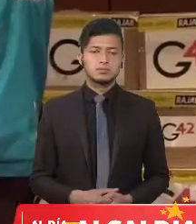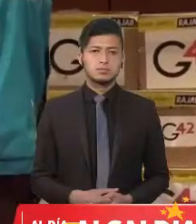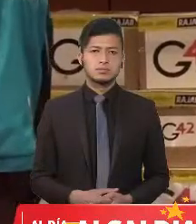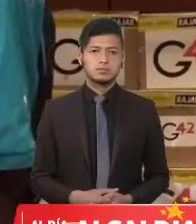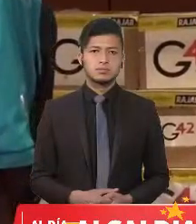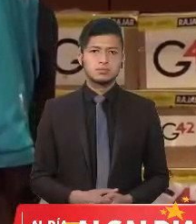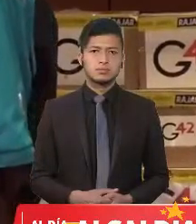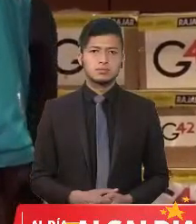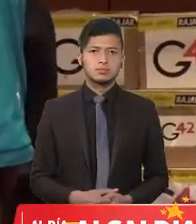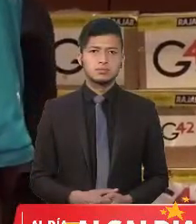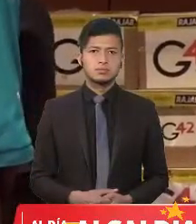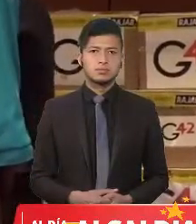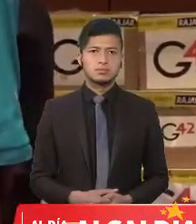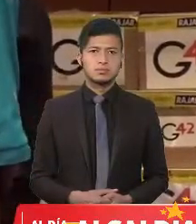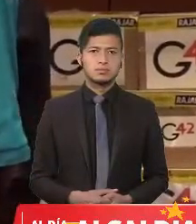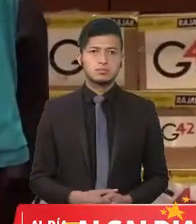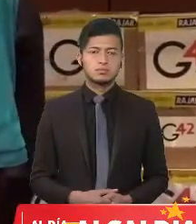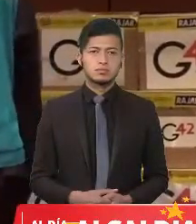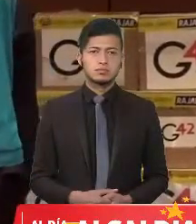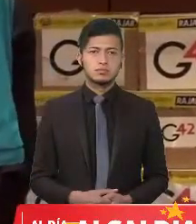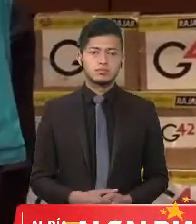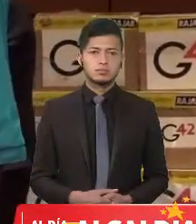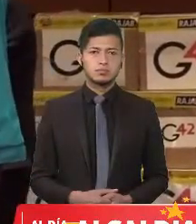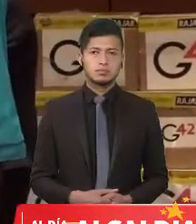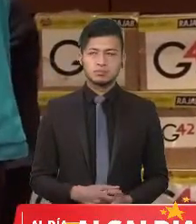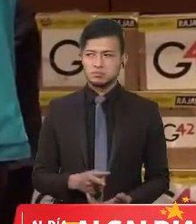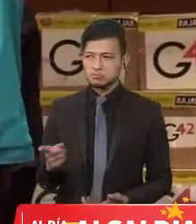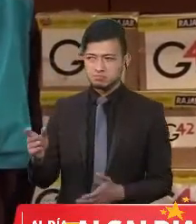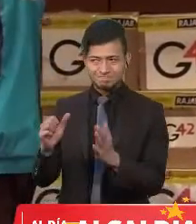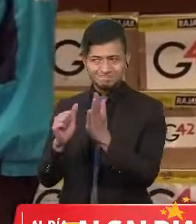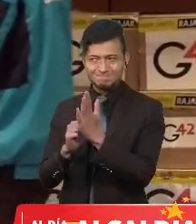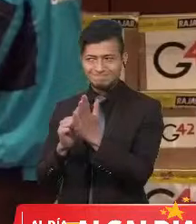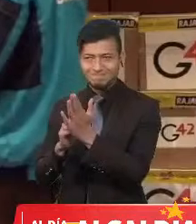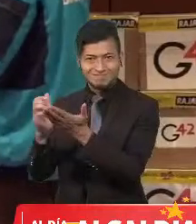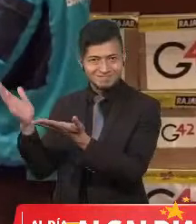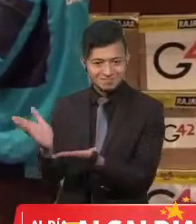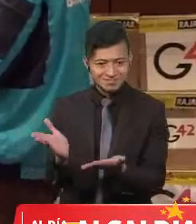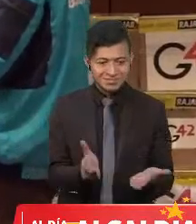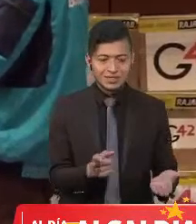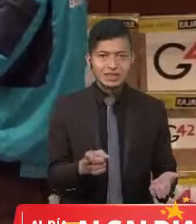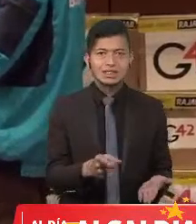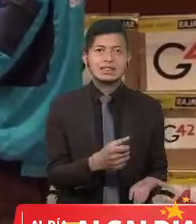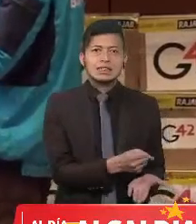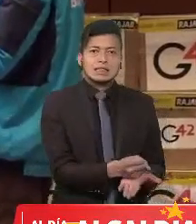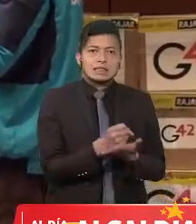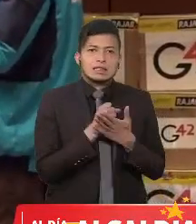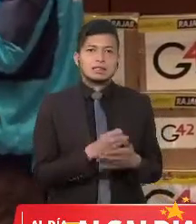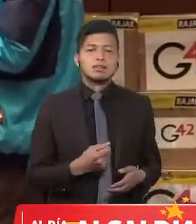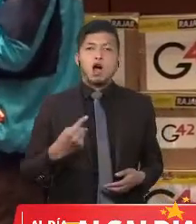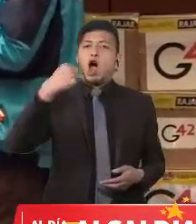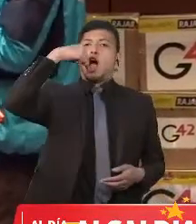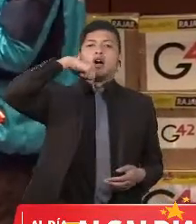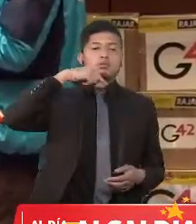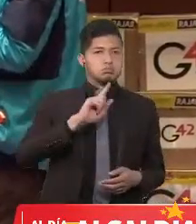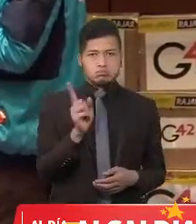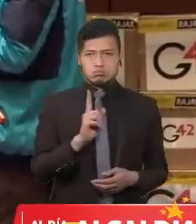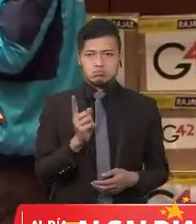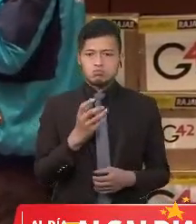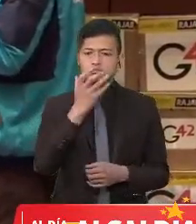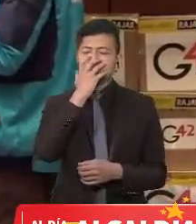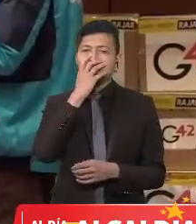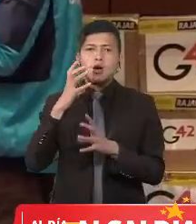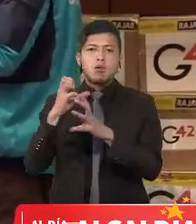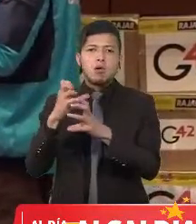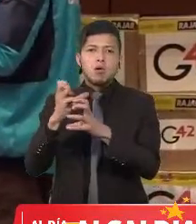Entonces, estos son equipos de, digamos, de un soporte ventilatorio no invasivo para pacientes que tengan